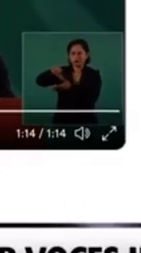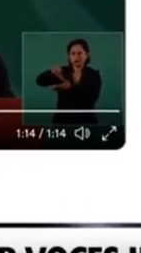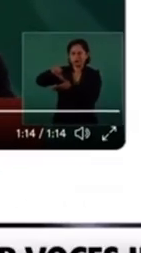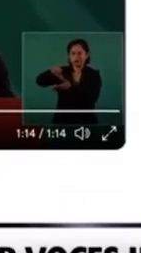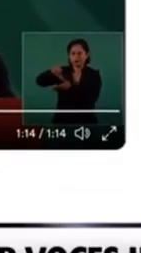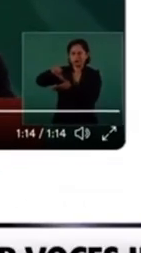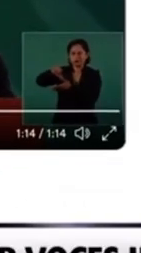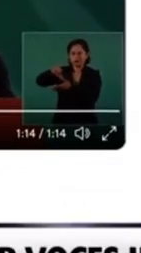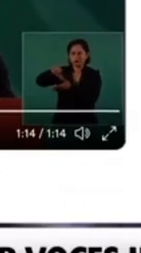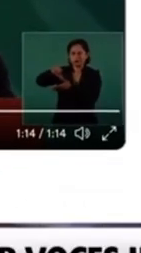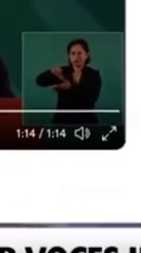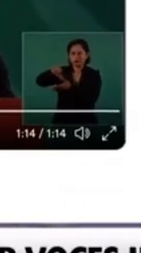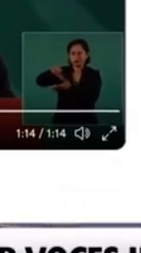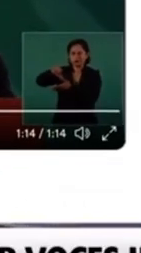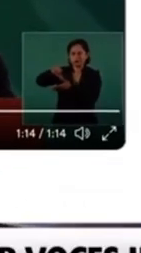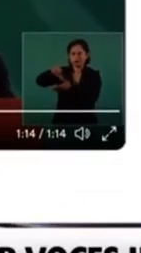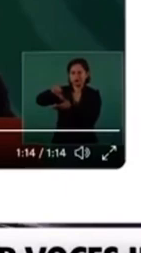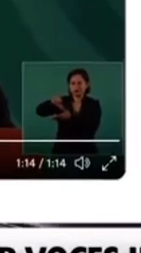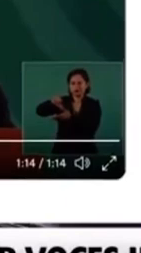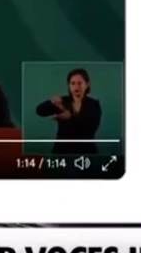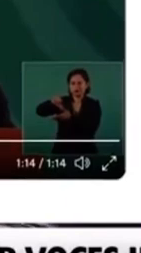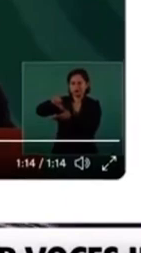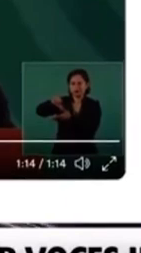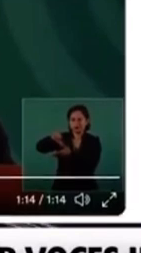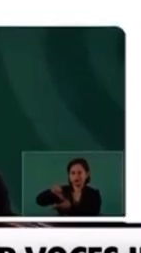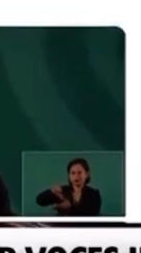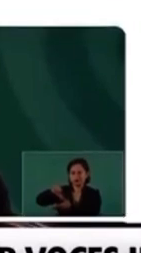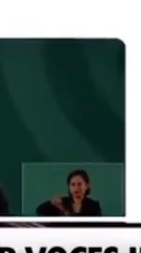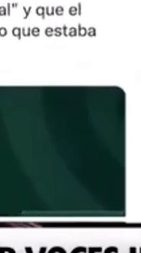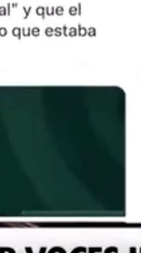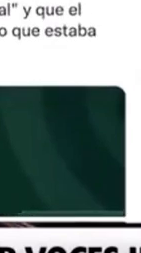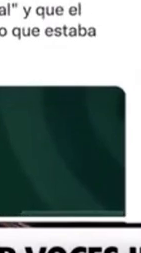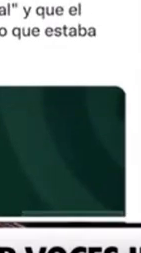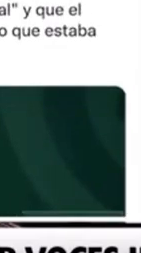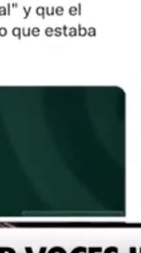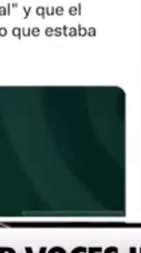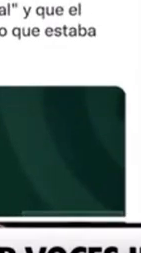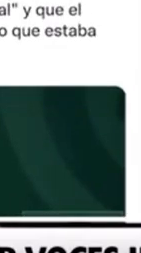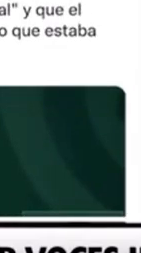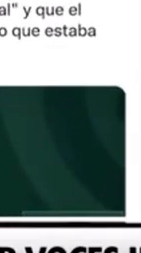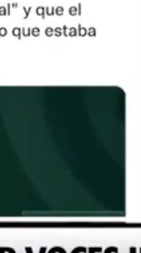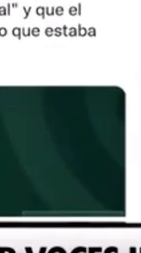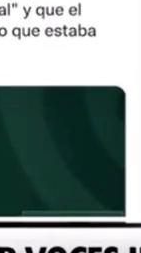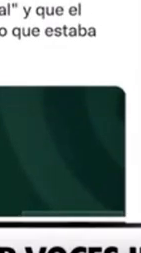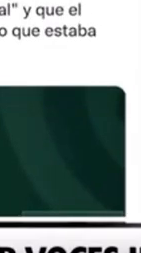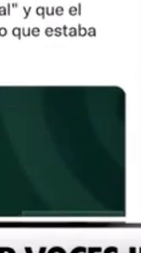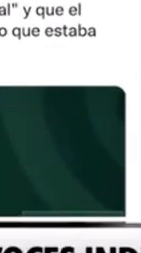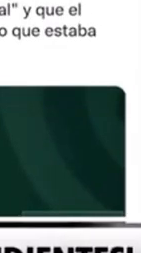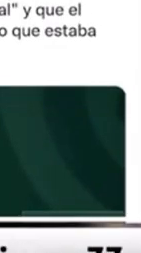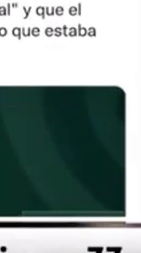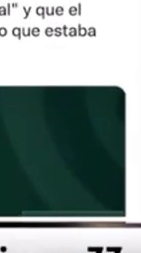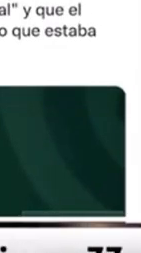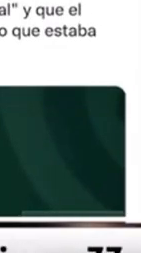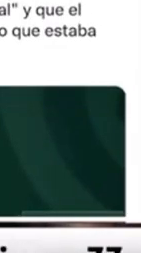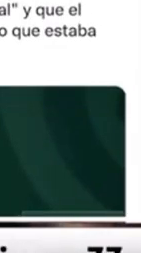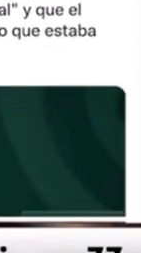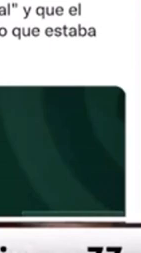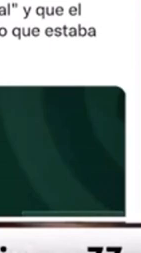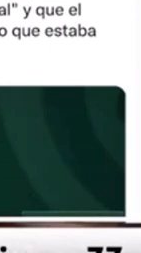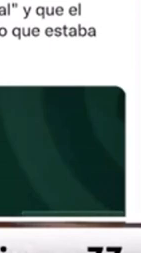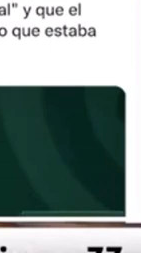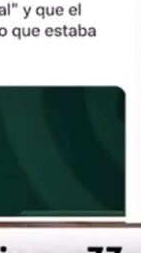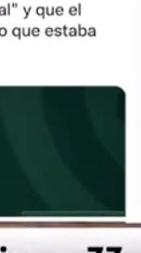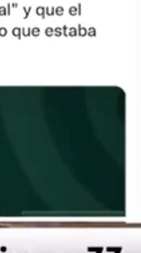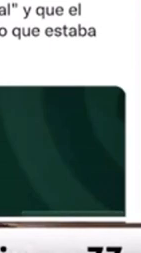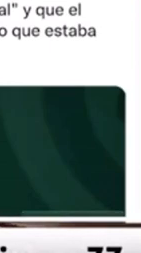directora de protección civil y si la verdad es que todo esto fue lo que se alcanza a entender de los testimonios es que